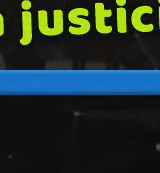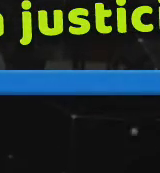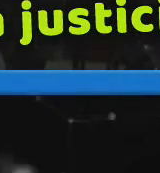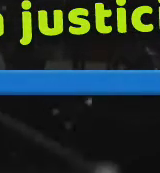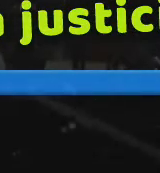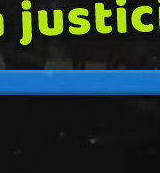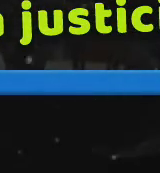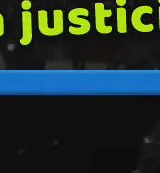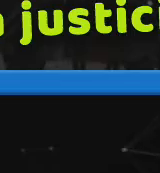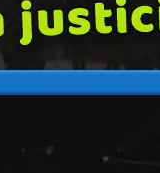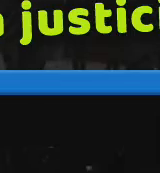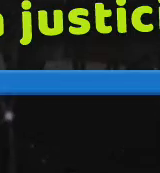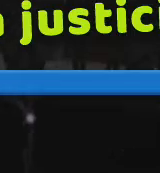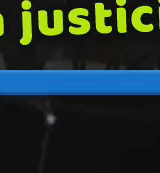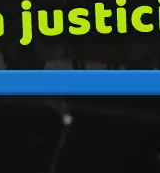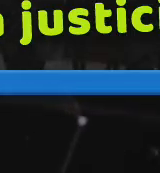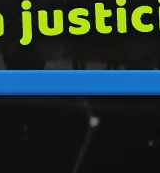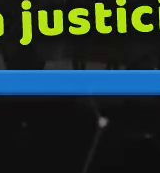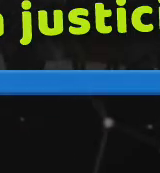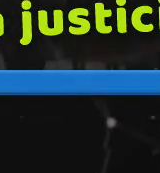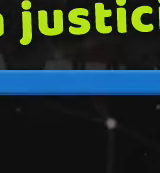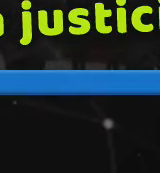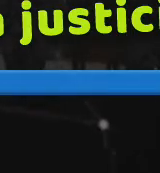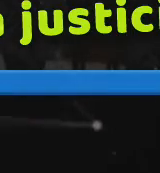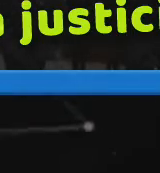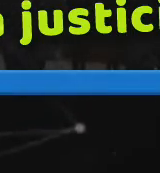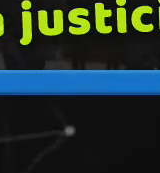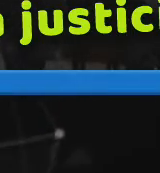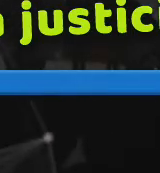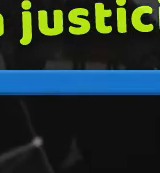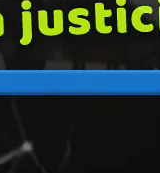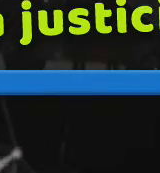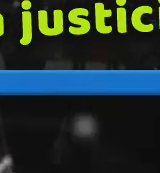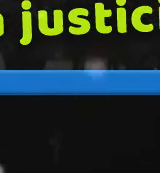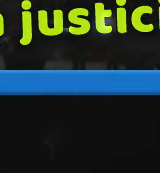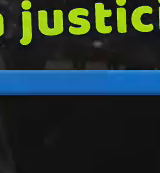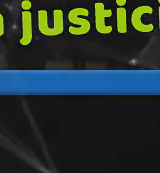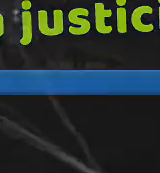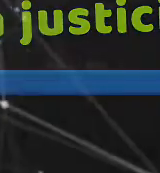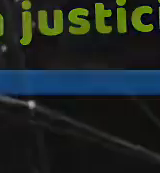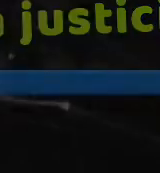En la conferencia de hoy, el presidente Andrés Manuel López Obrador.